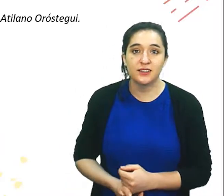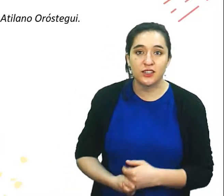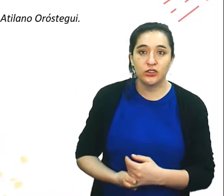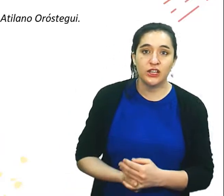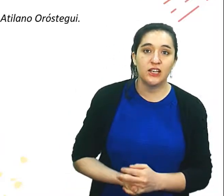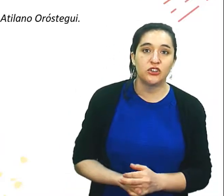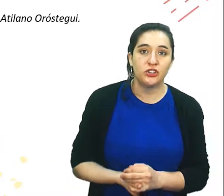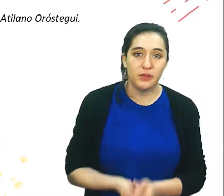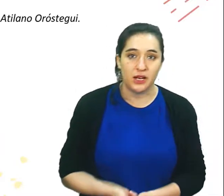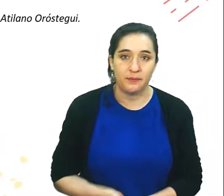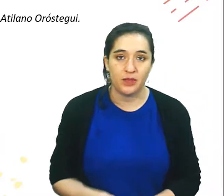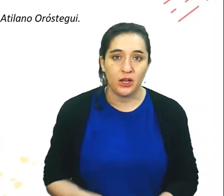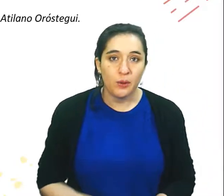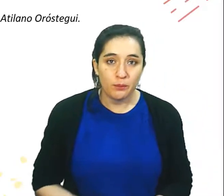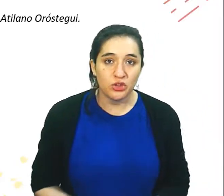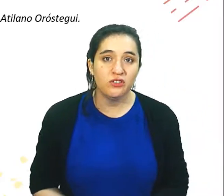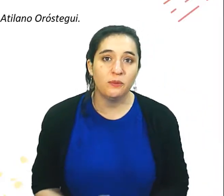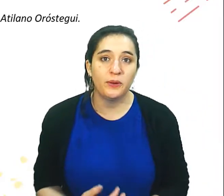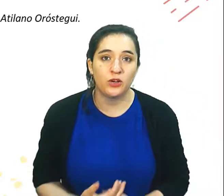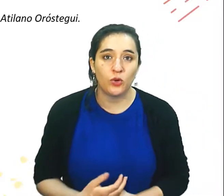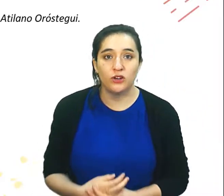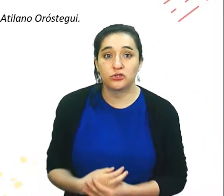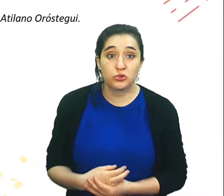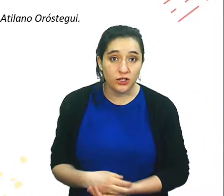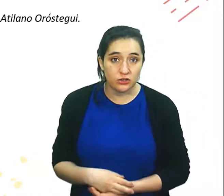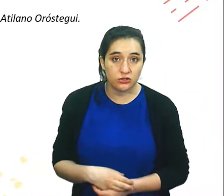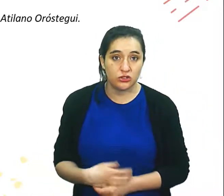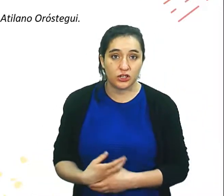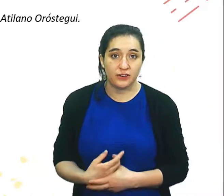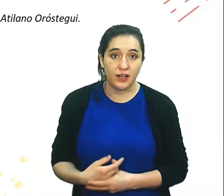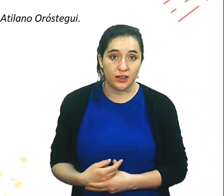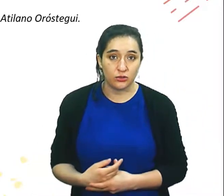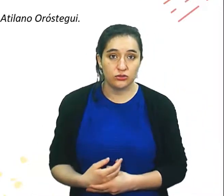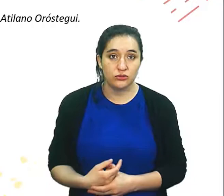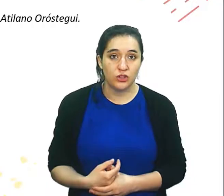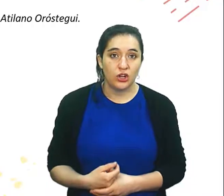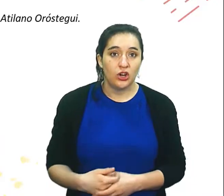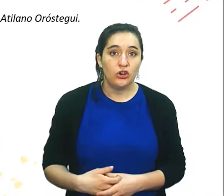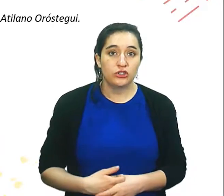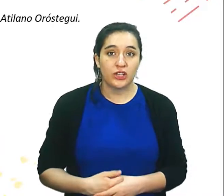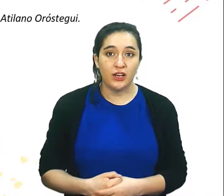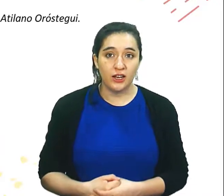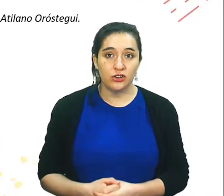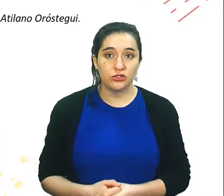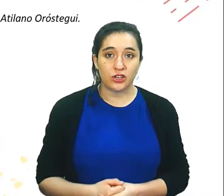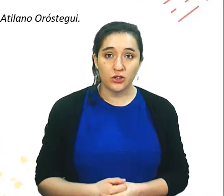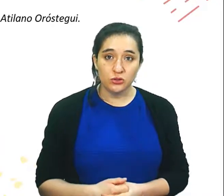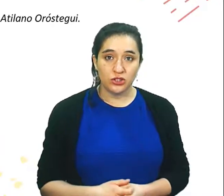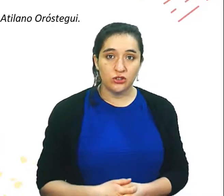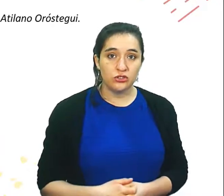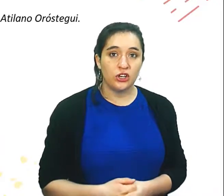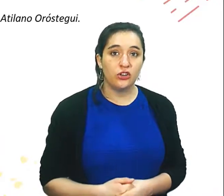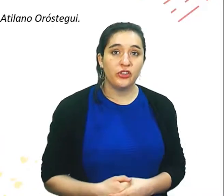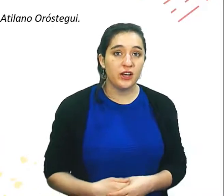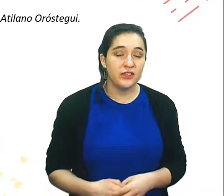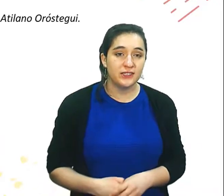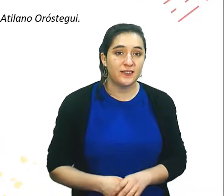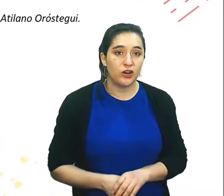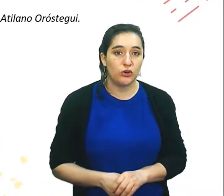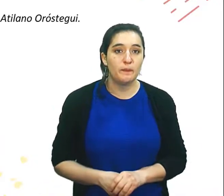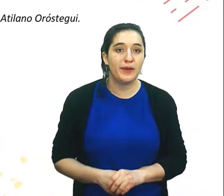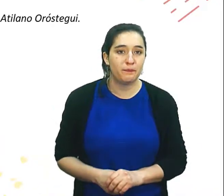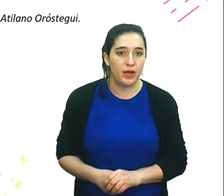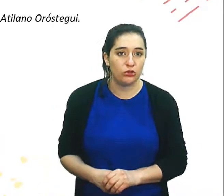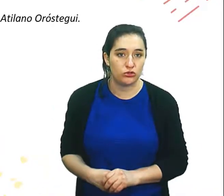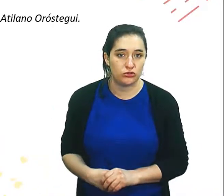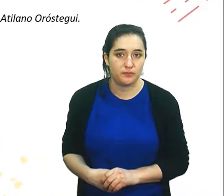el sentido de la economía, motivo por el cual los sueldos son rebajados, los salarios reducidos y los días de